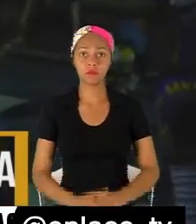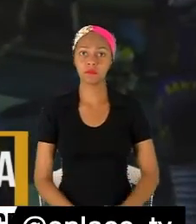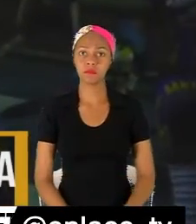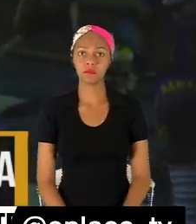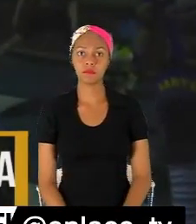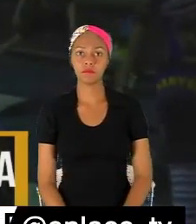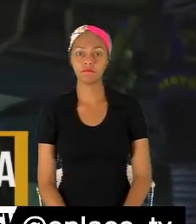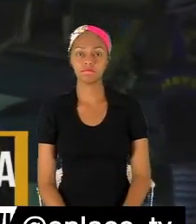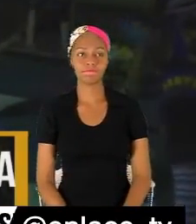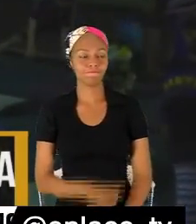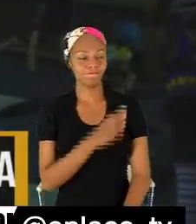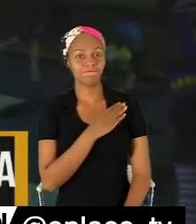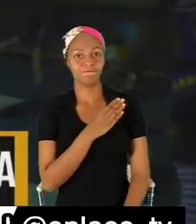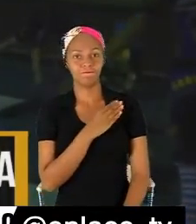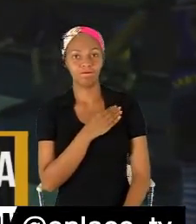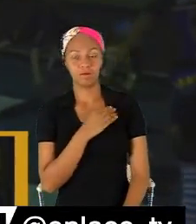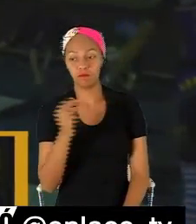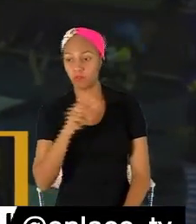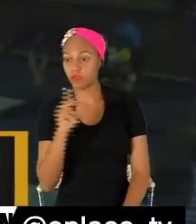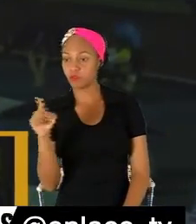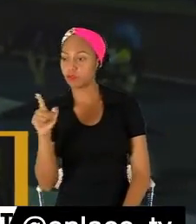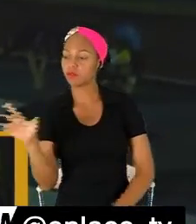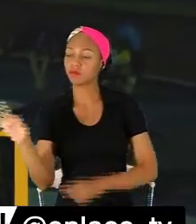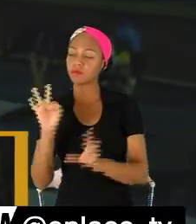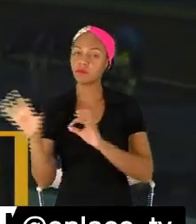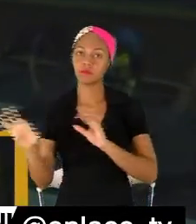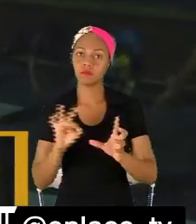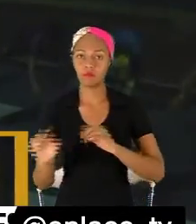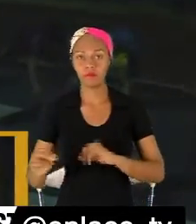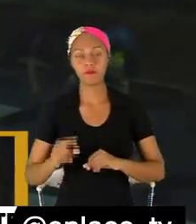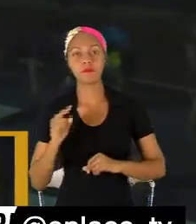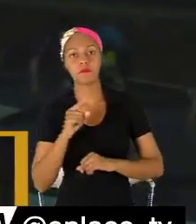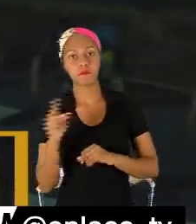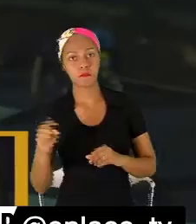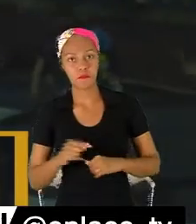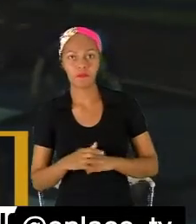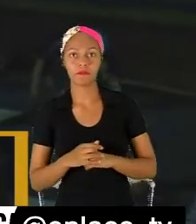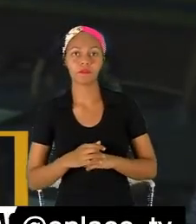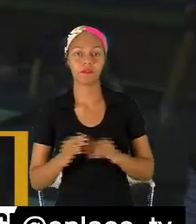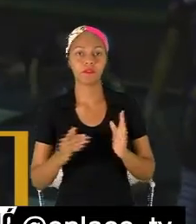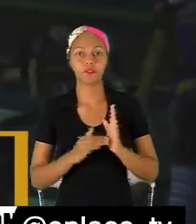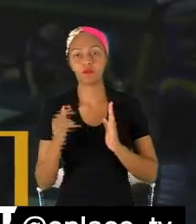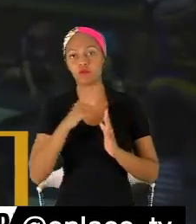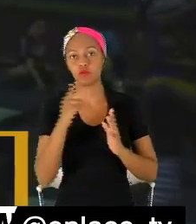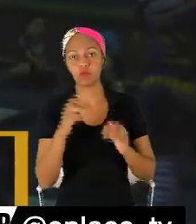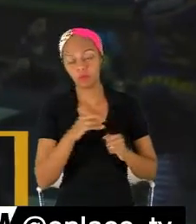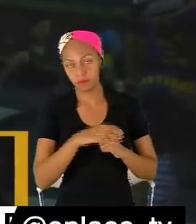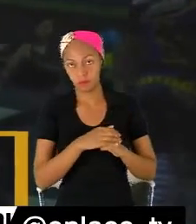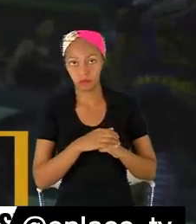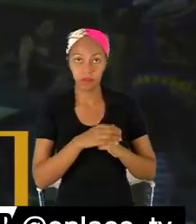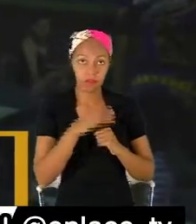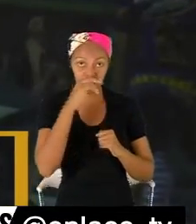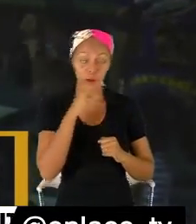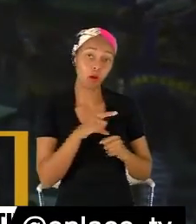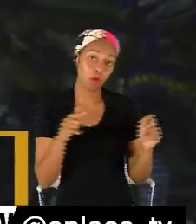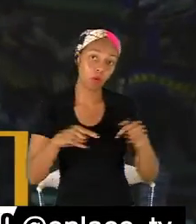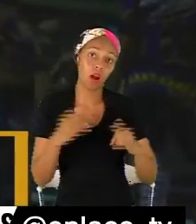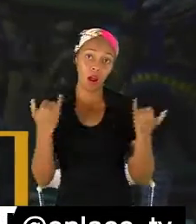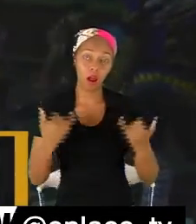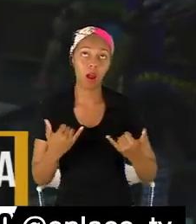cual participamos con 22 deportistas en donde estuvimos con las categorías inferiores, donde ellos en esos